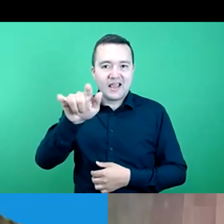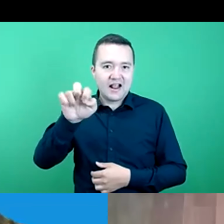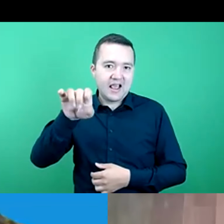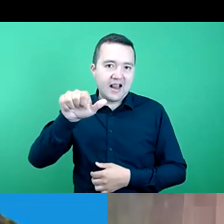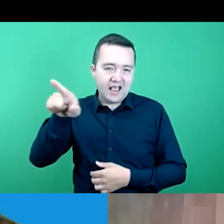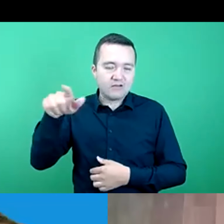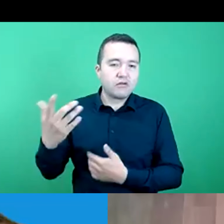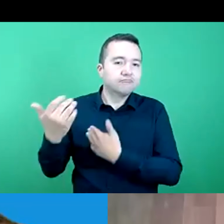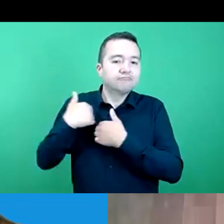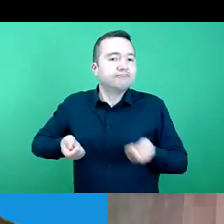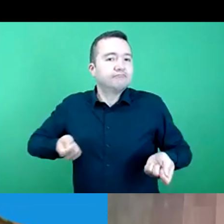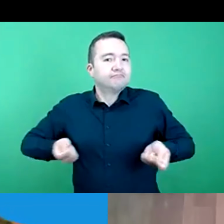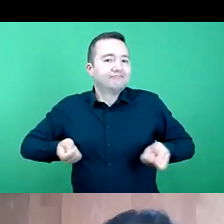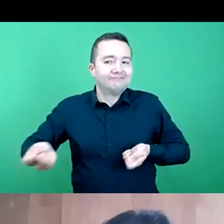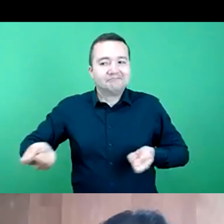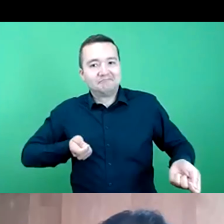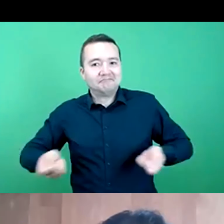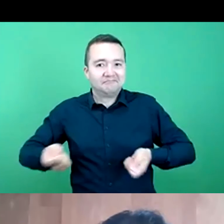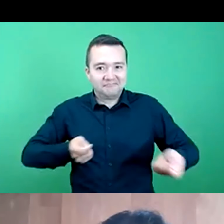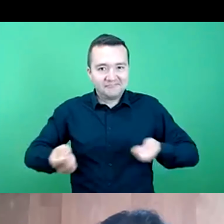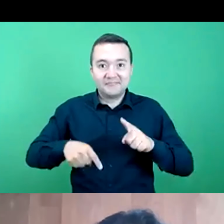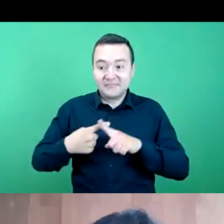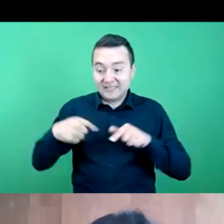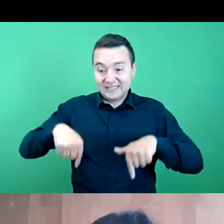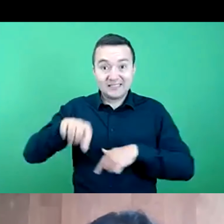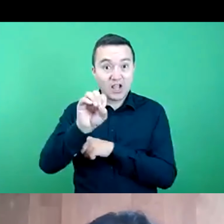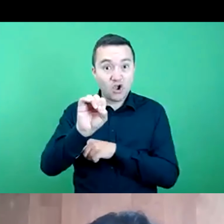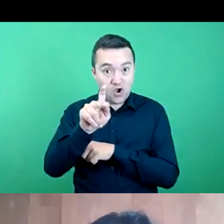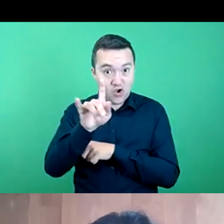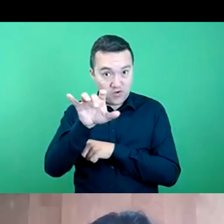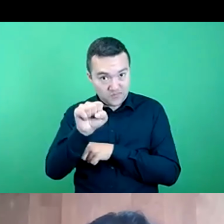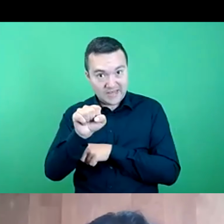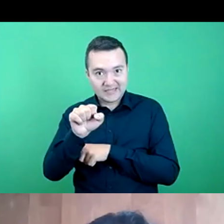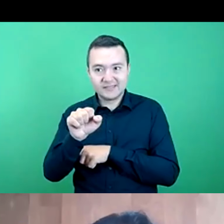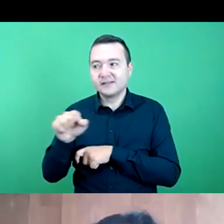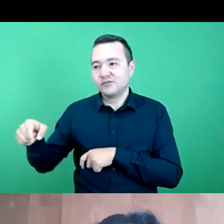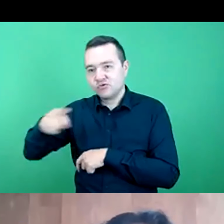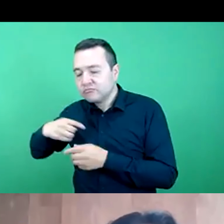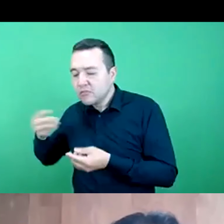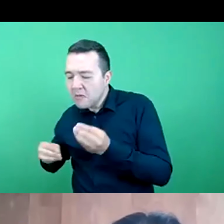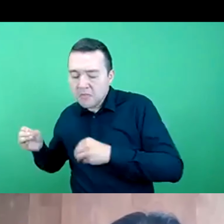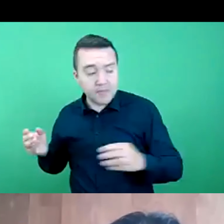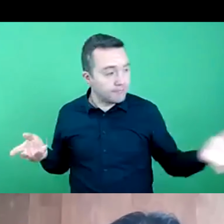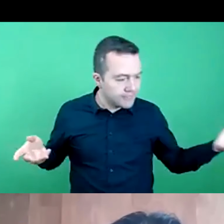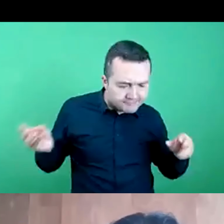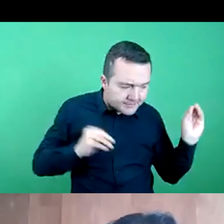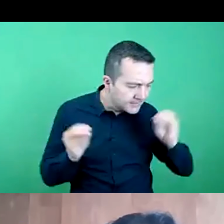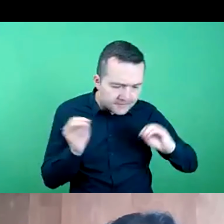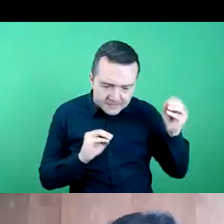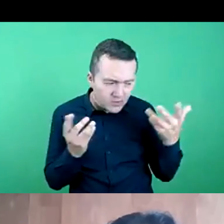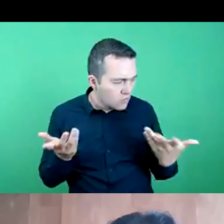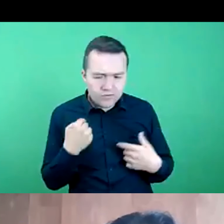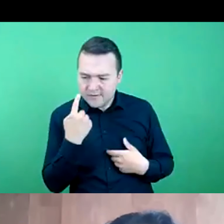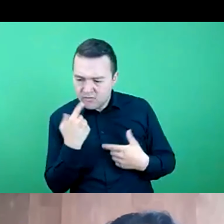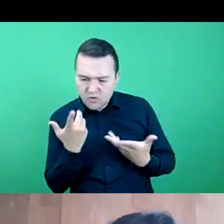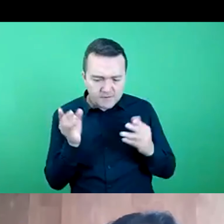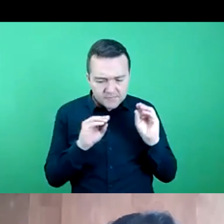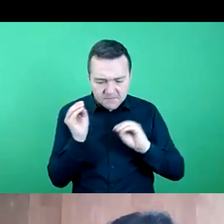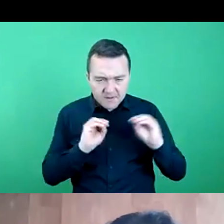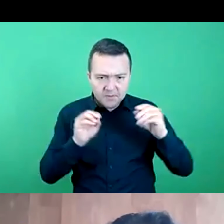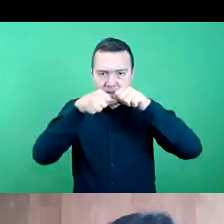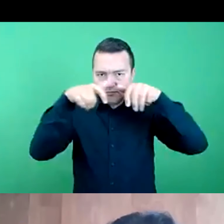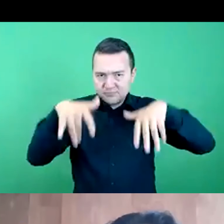con nosotros, con la OPS, de este evento que nos convoca hoy. Tuvimos la oportunidad de coincidir hace ya